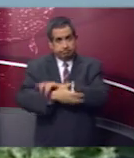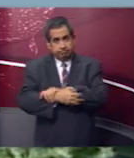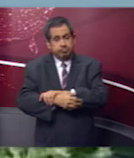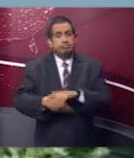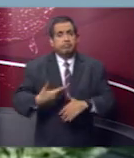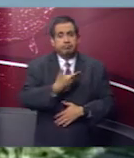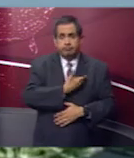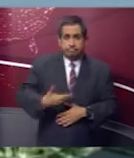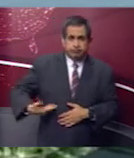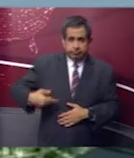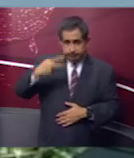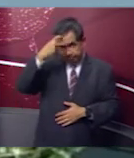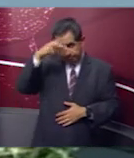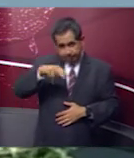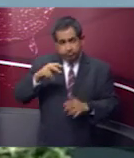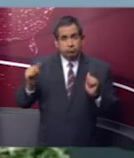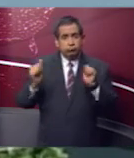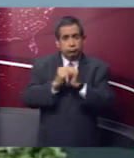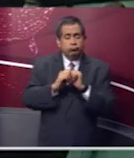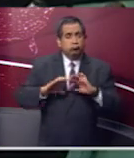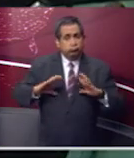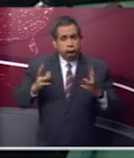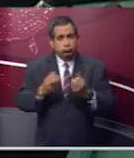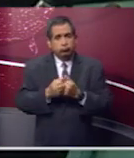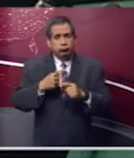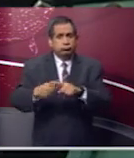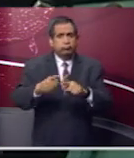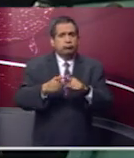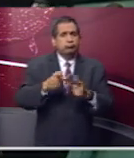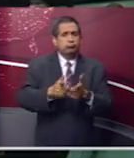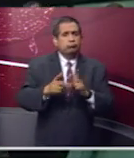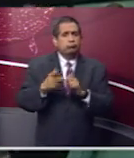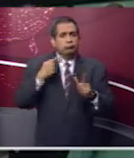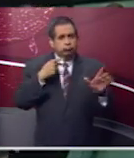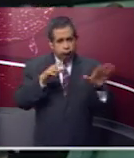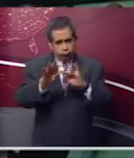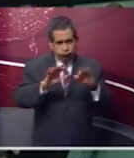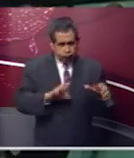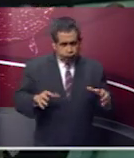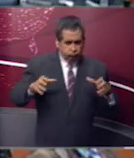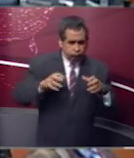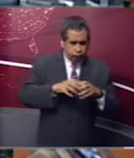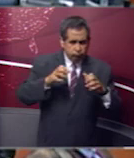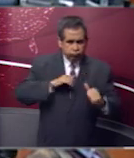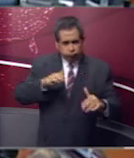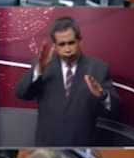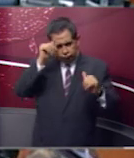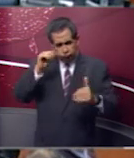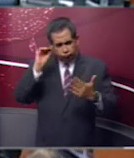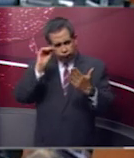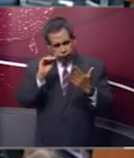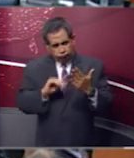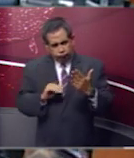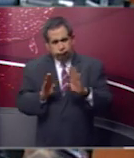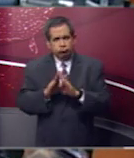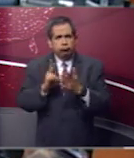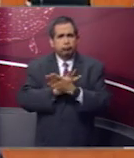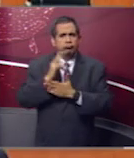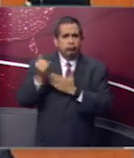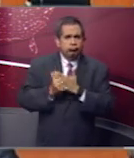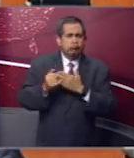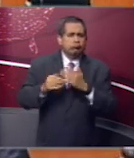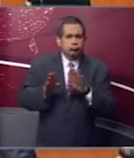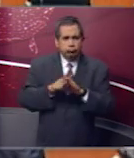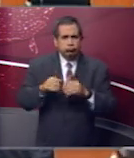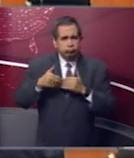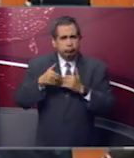el presidente de la República elaborará de manera conjunta con los partidos políticos integrantes un convenio en donde se plasmarán un programa de gobierno y una